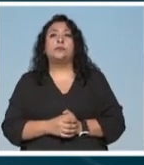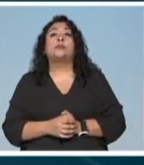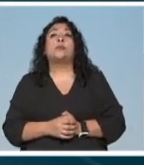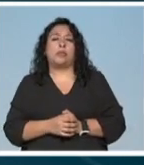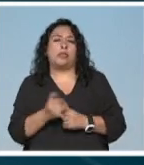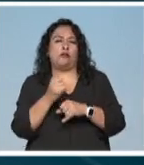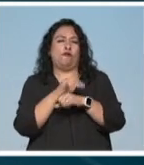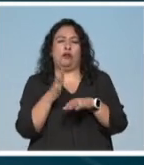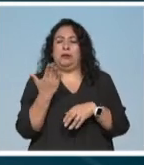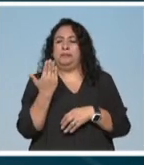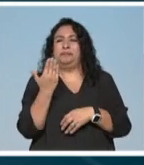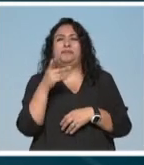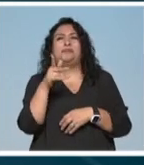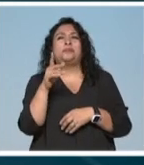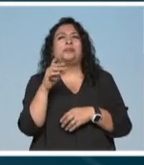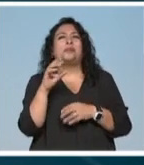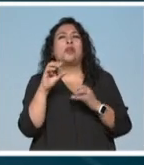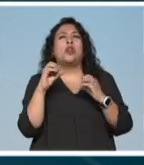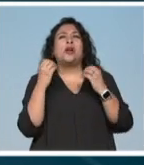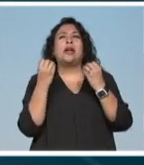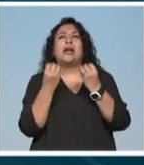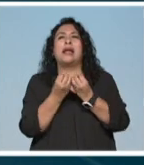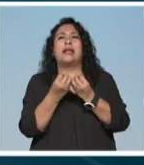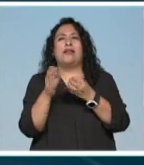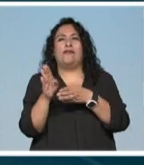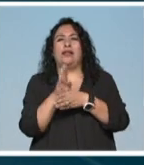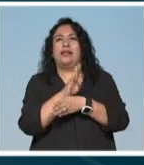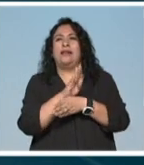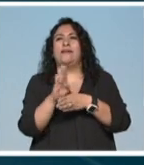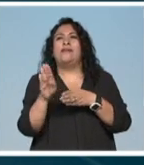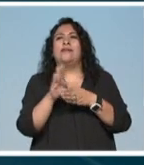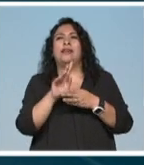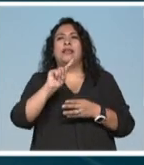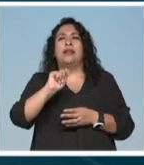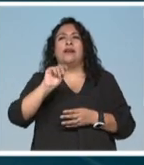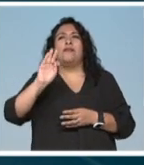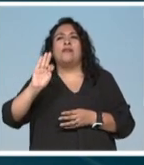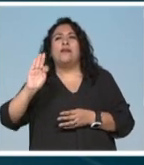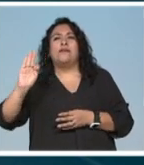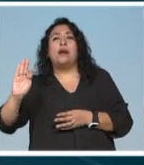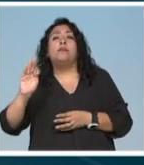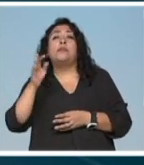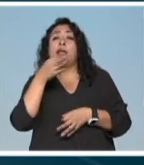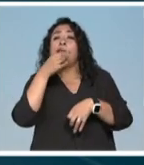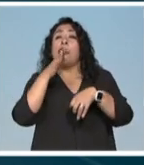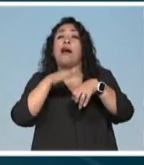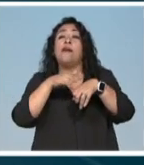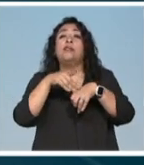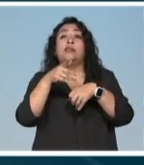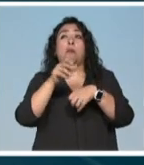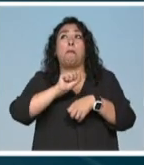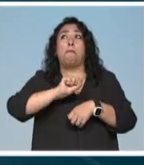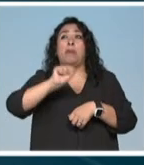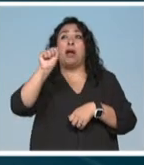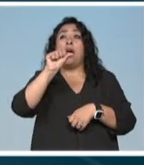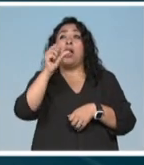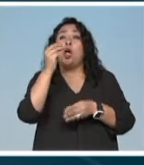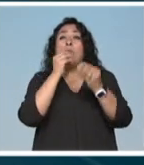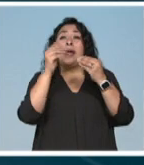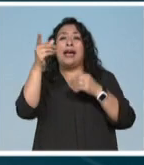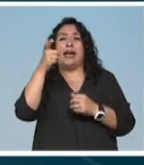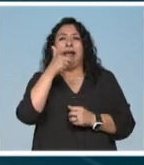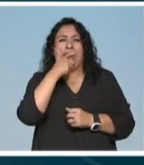Un informe reciente de la organización benéfica británica The Food Foundation dio a conocer que la creciente inflación alimentaria en el